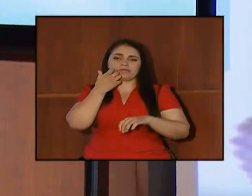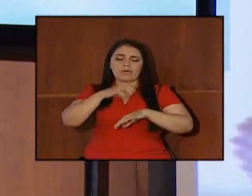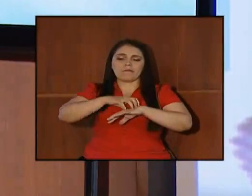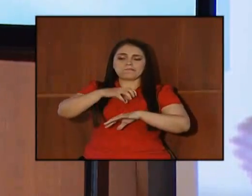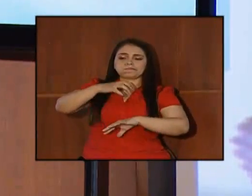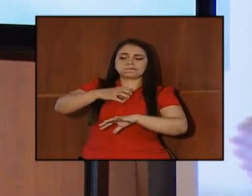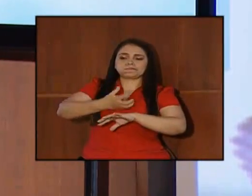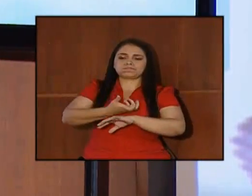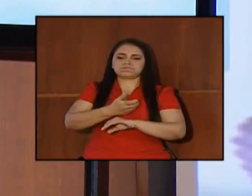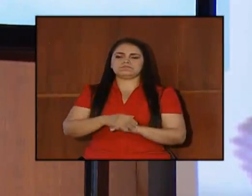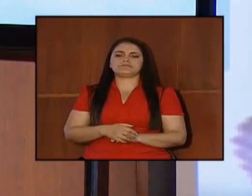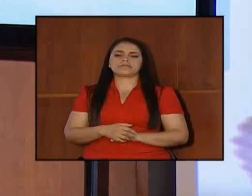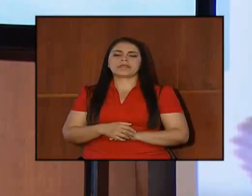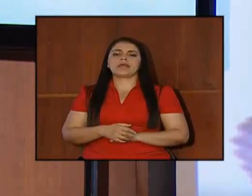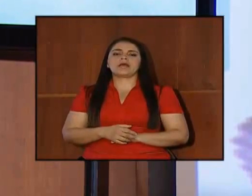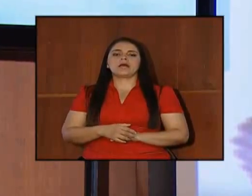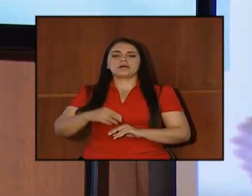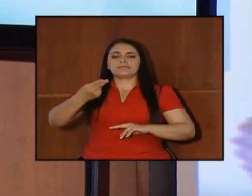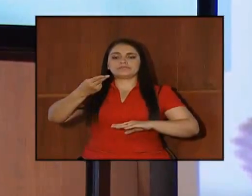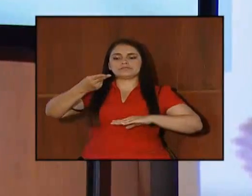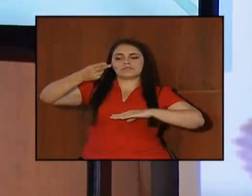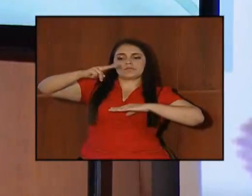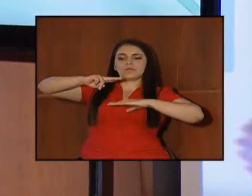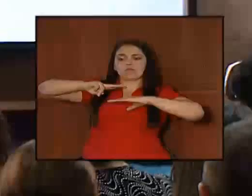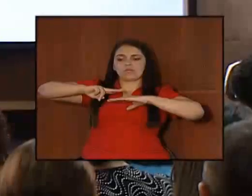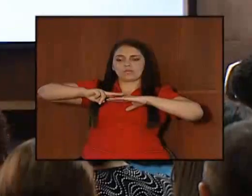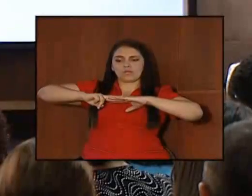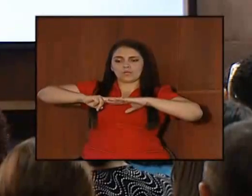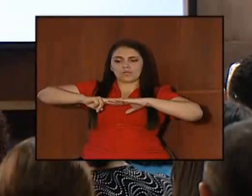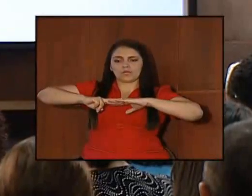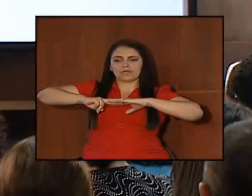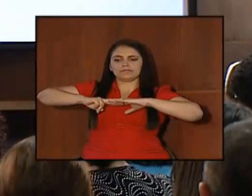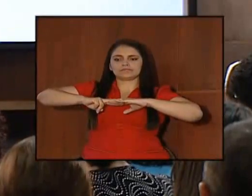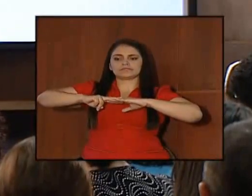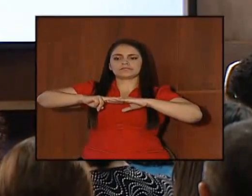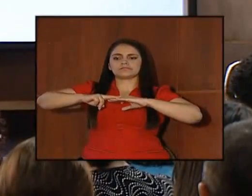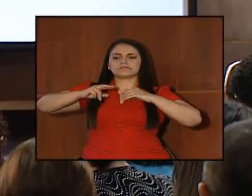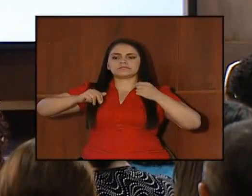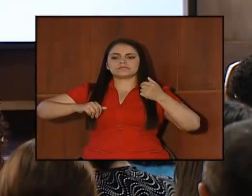está acostado boca abajo, la zona que más frecuentemente se ulcera